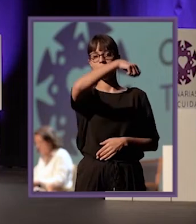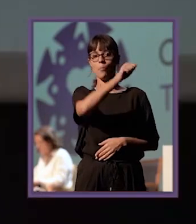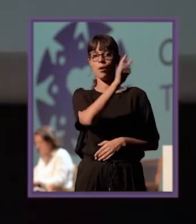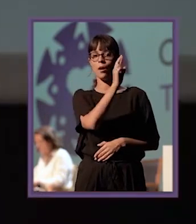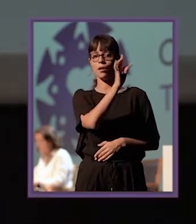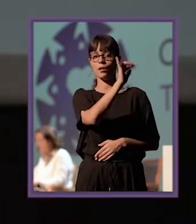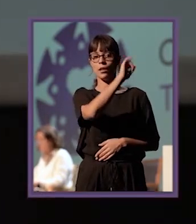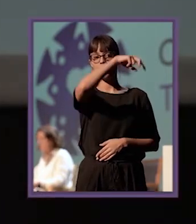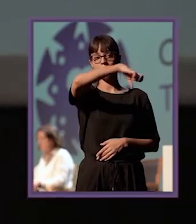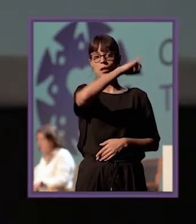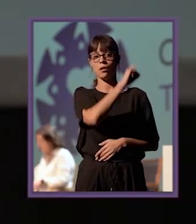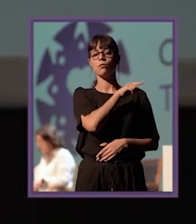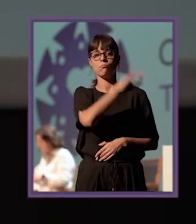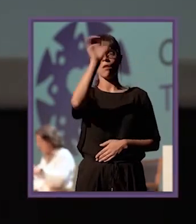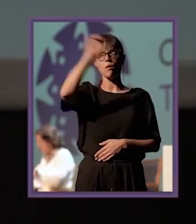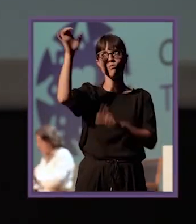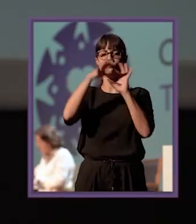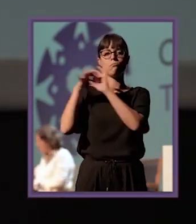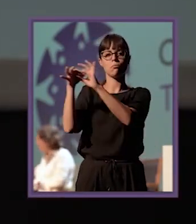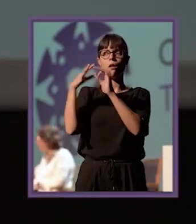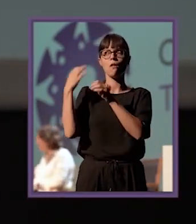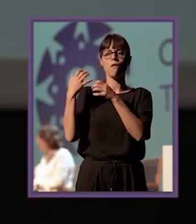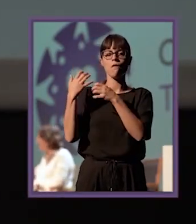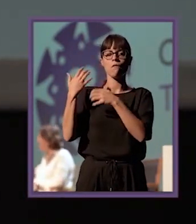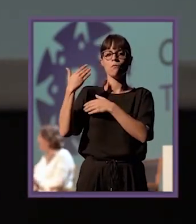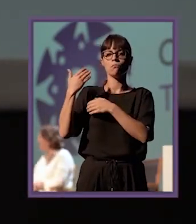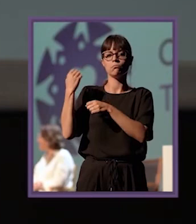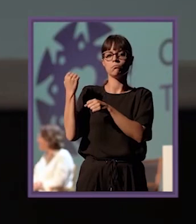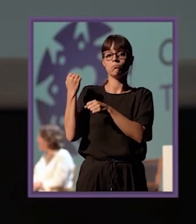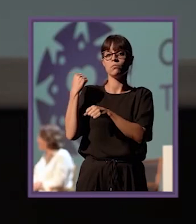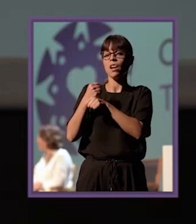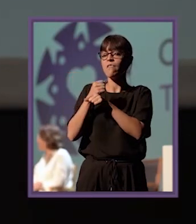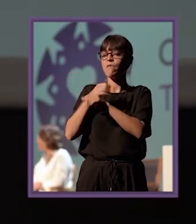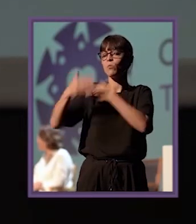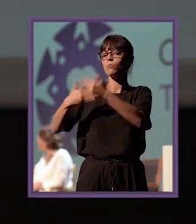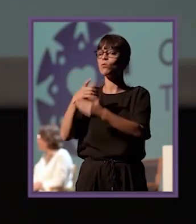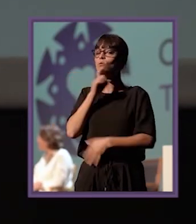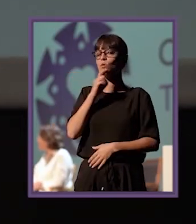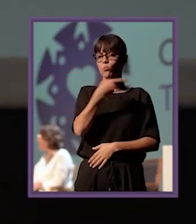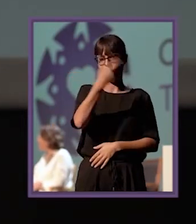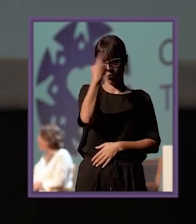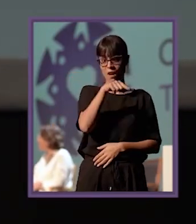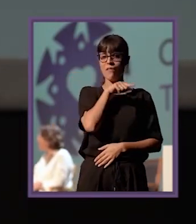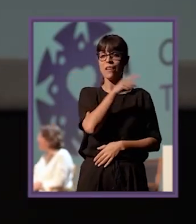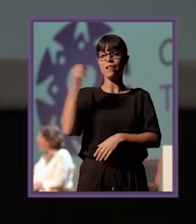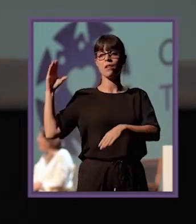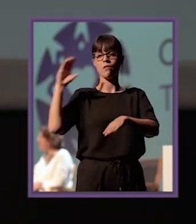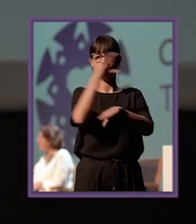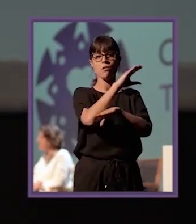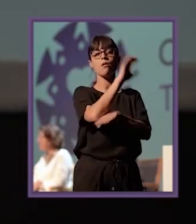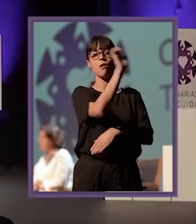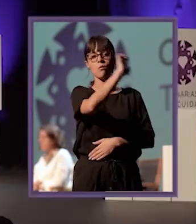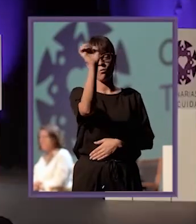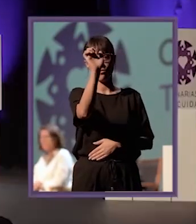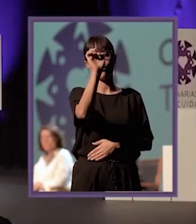Unión Europea y este programa cuenta con fondos europeos. ¿Qué son estos fondos y cómo se van a